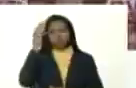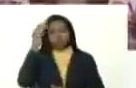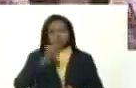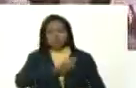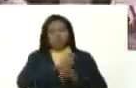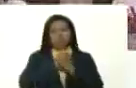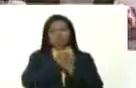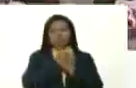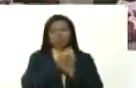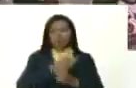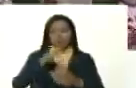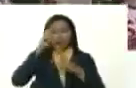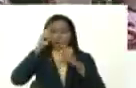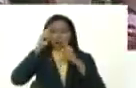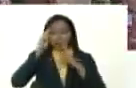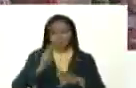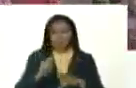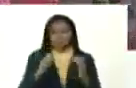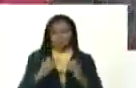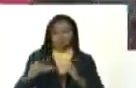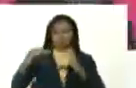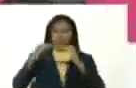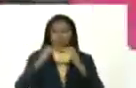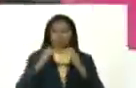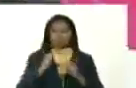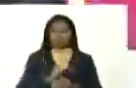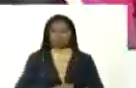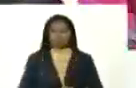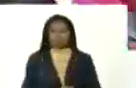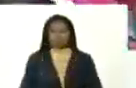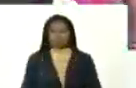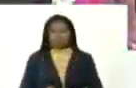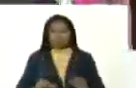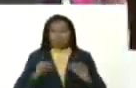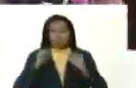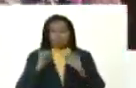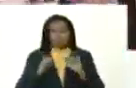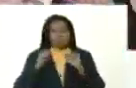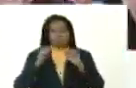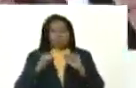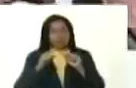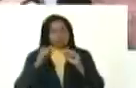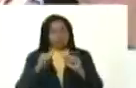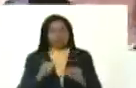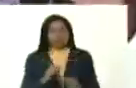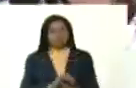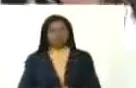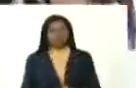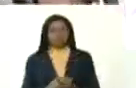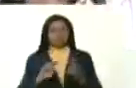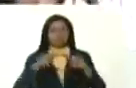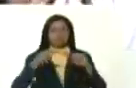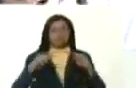amor, respeto, igualdad para avanzar en